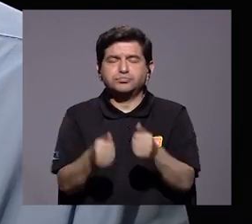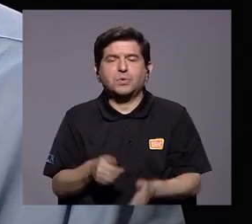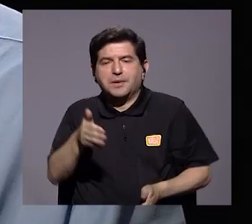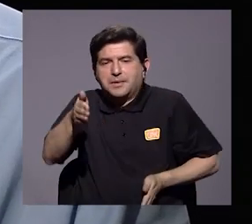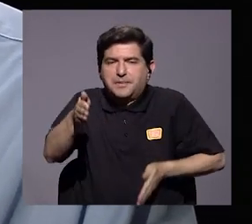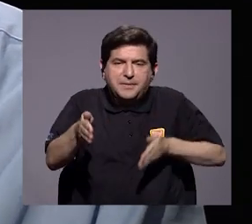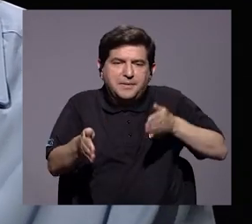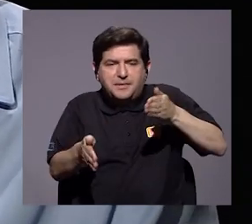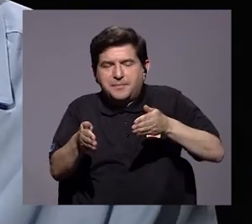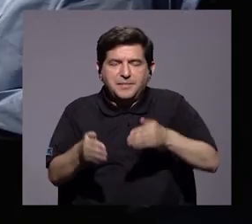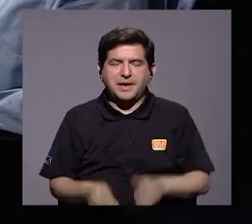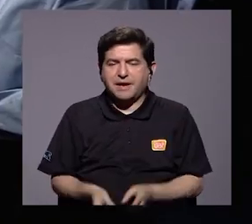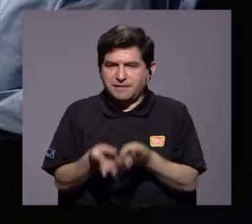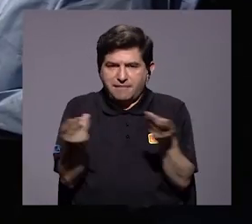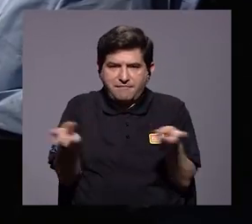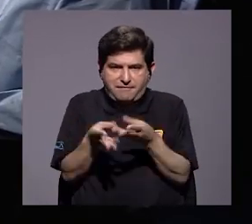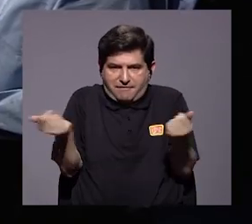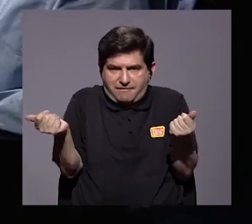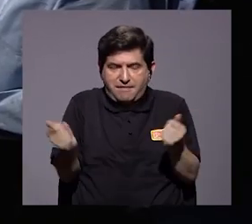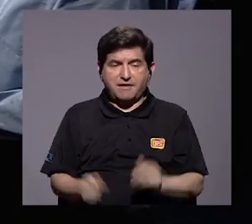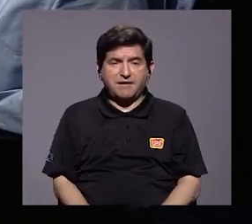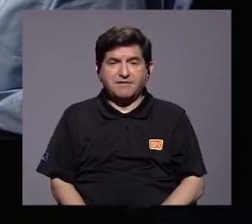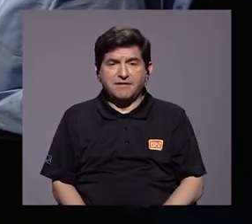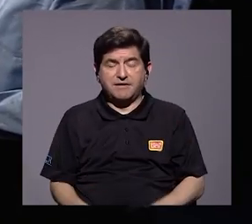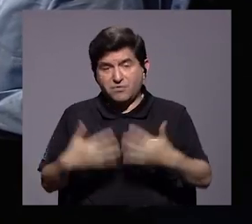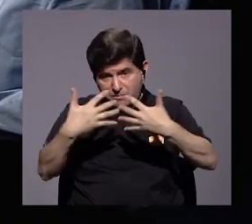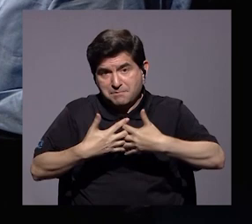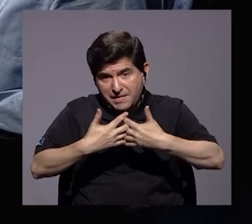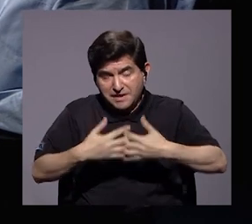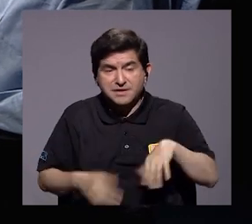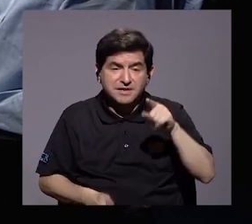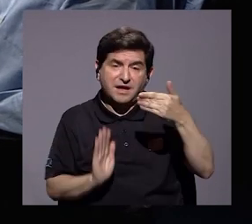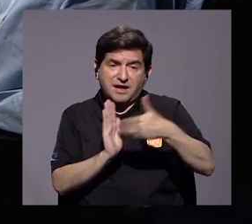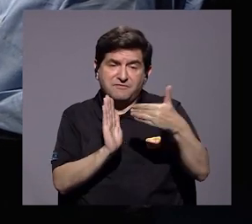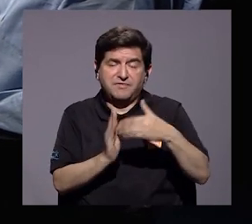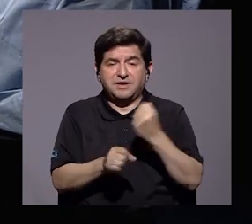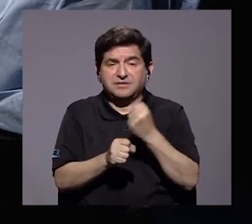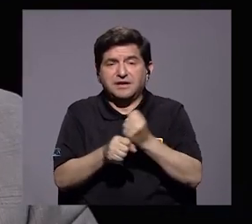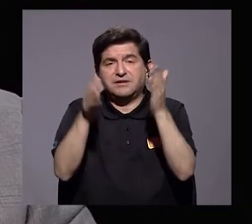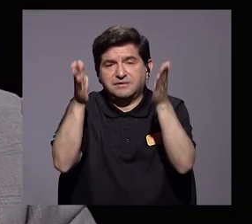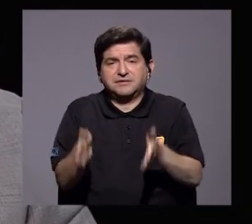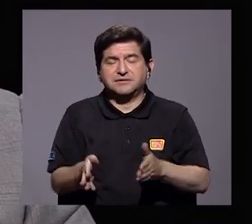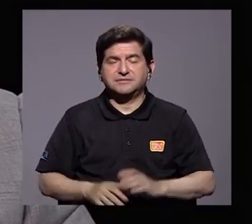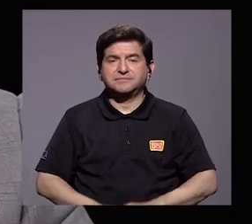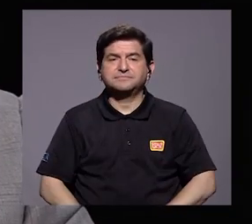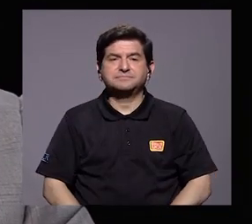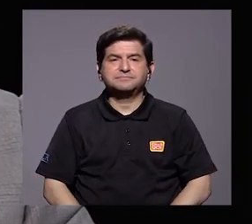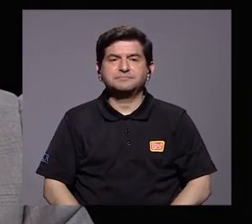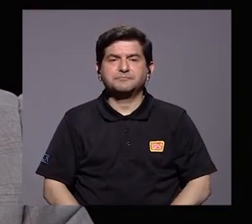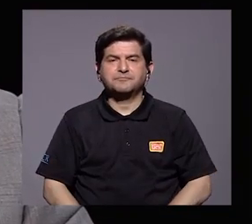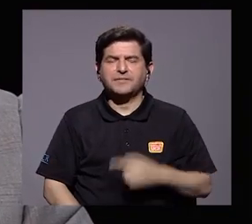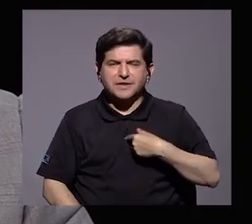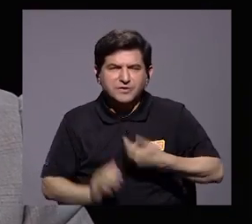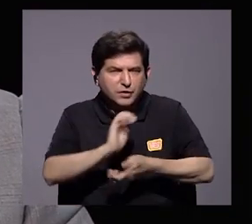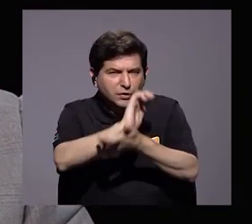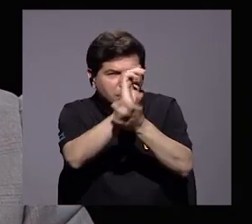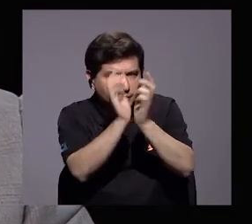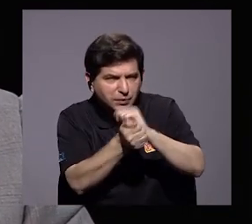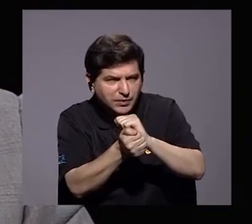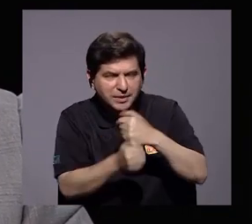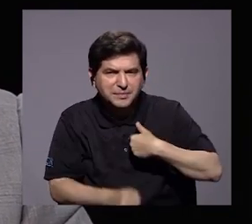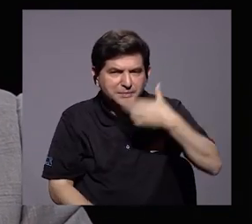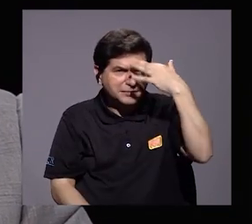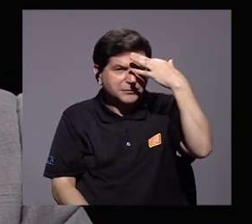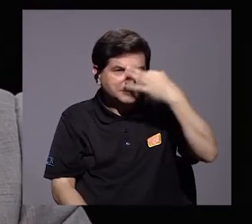robotizar la producción y esto reducirá del vencido de la mano de obra pero voy a dar un salto porque es algo que